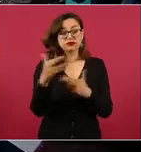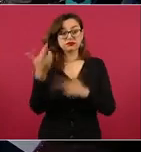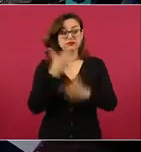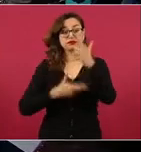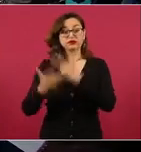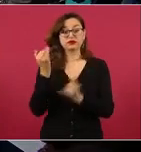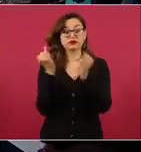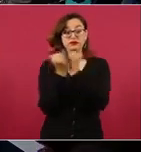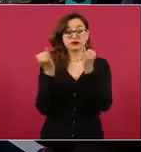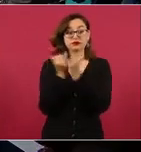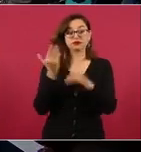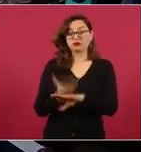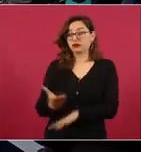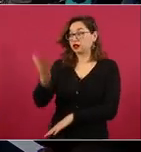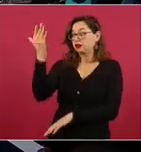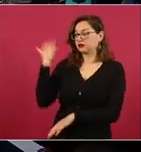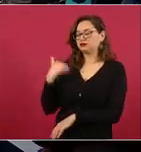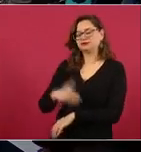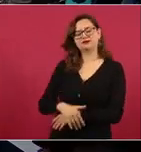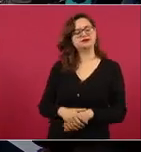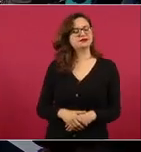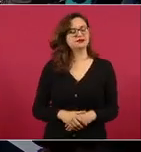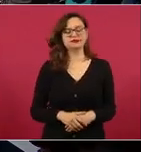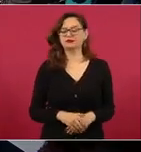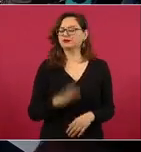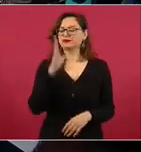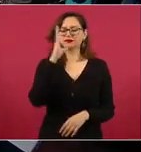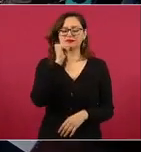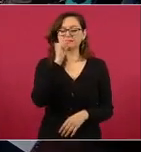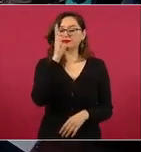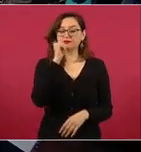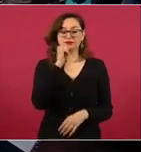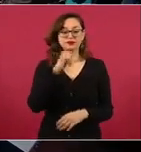Ya no es, a ver,